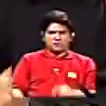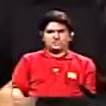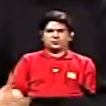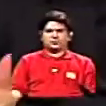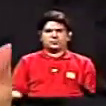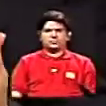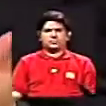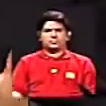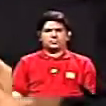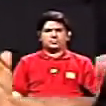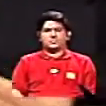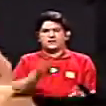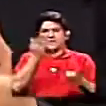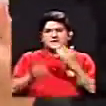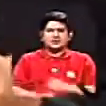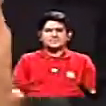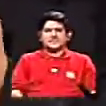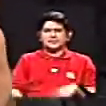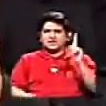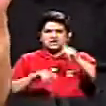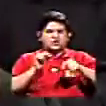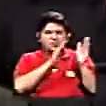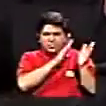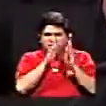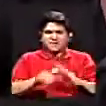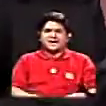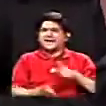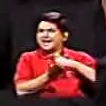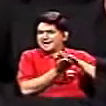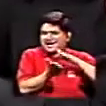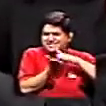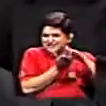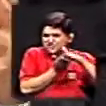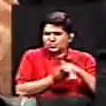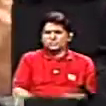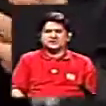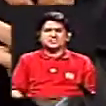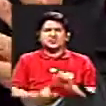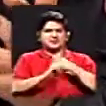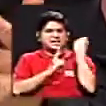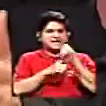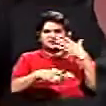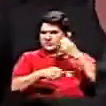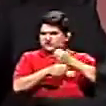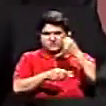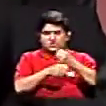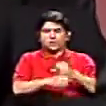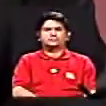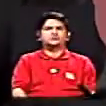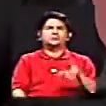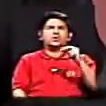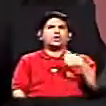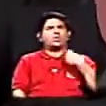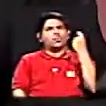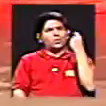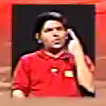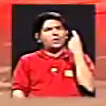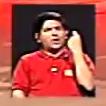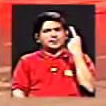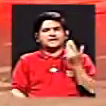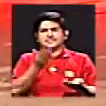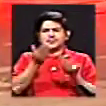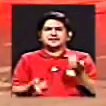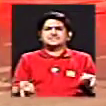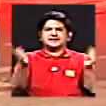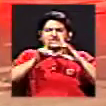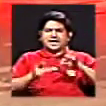es la imprevisibilidad una excusa para cubrir lo que no se ha hecho. No, uno entendería, y este es un caso